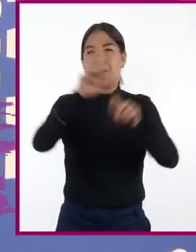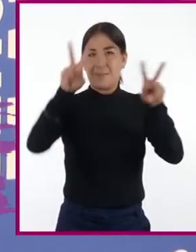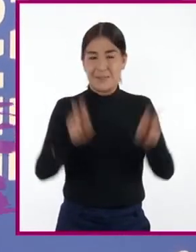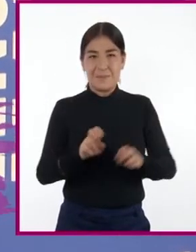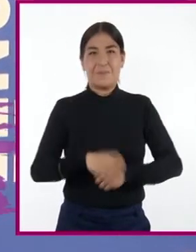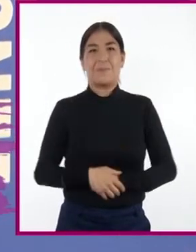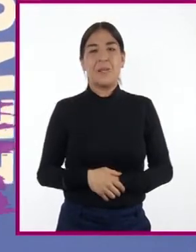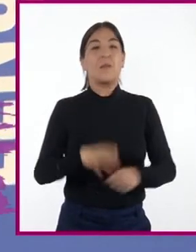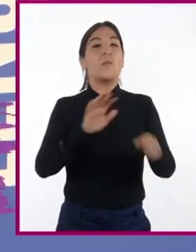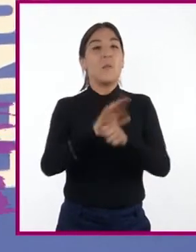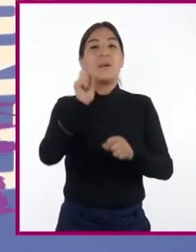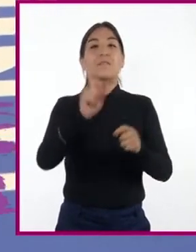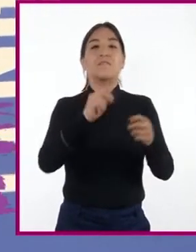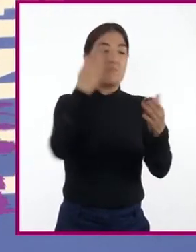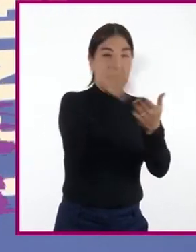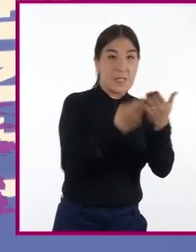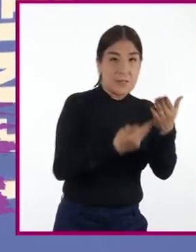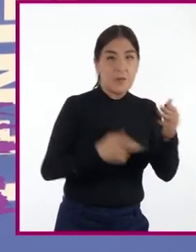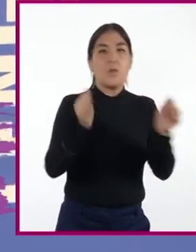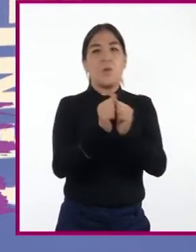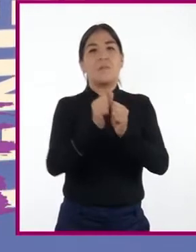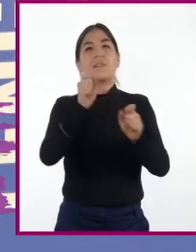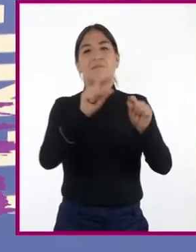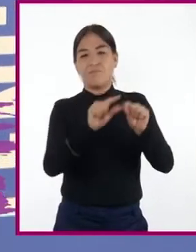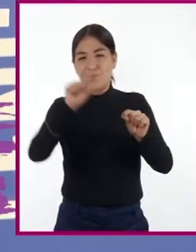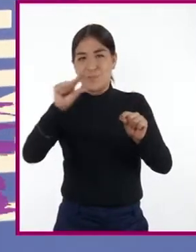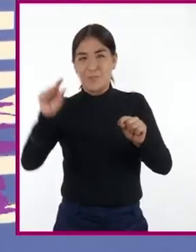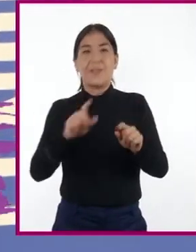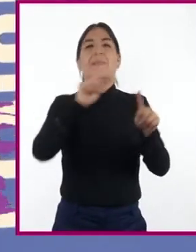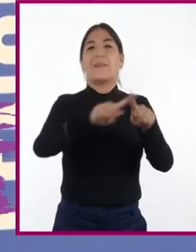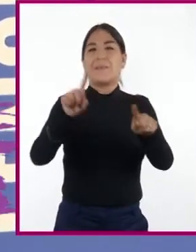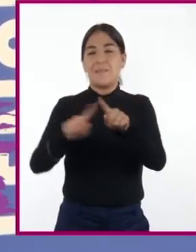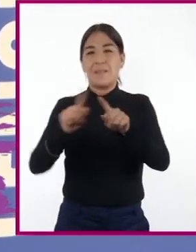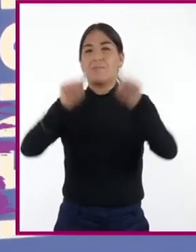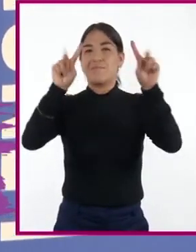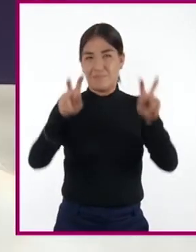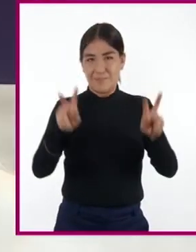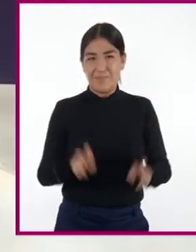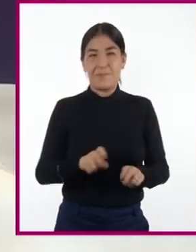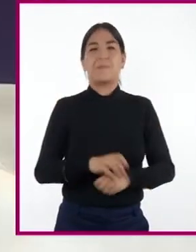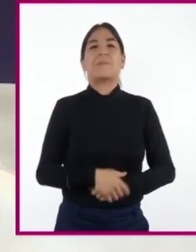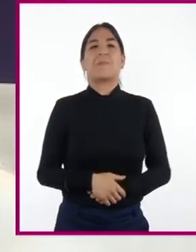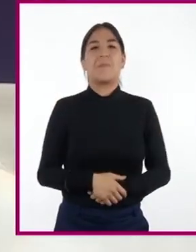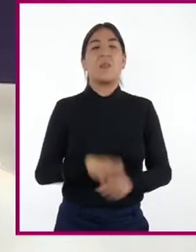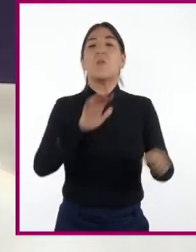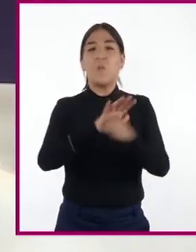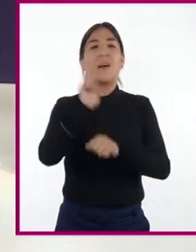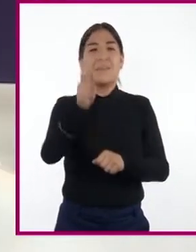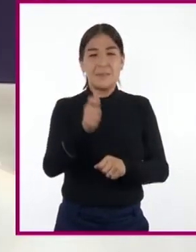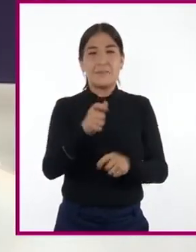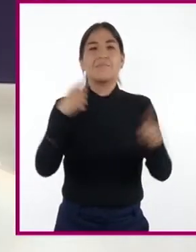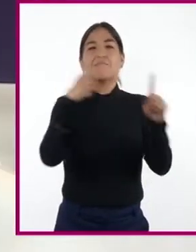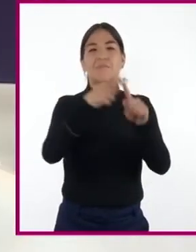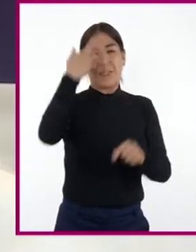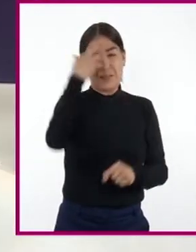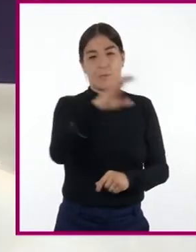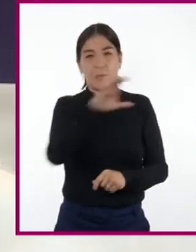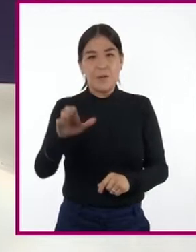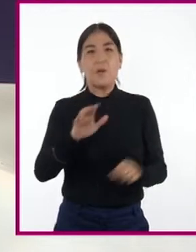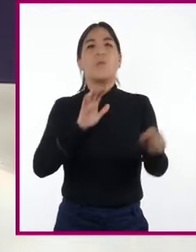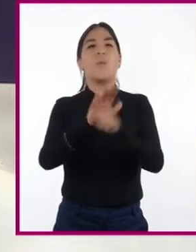es comparar ilustraciones y recursos gráficos en diversos textos sobre un mismo tema. La finalidad es que reconozcan la importancia